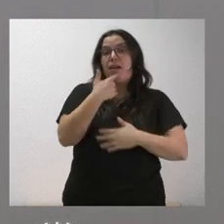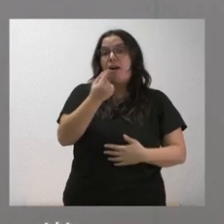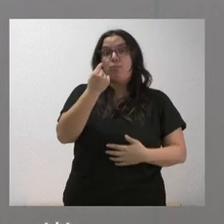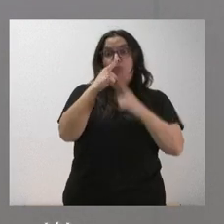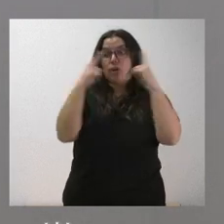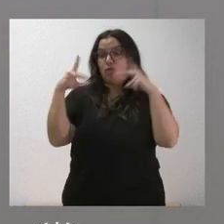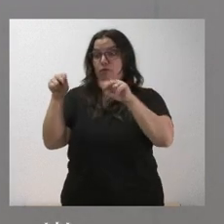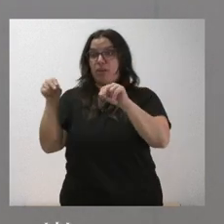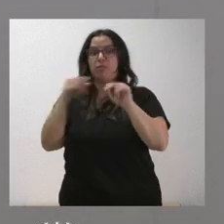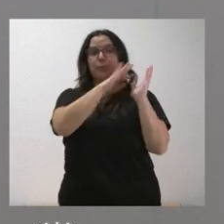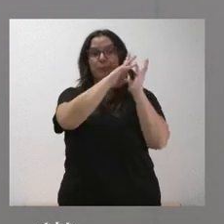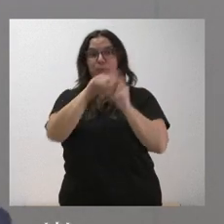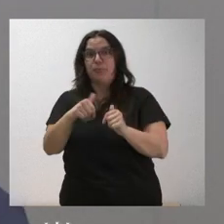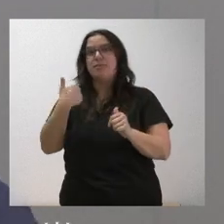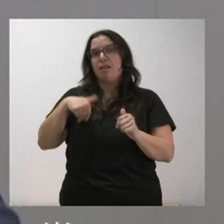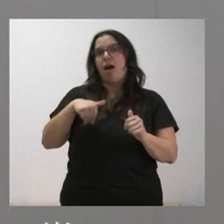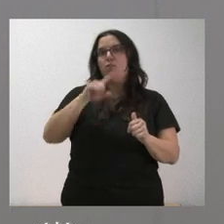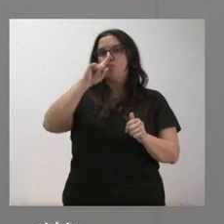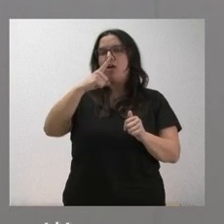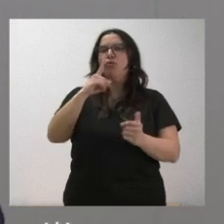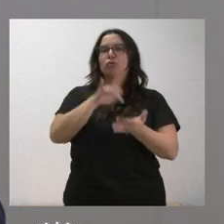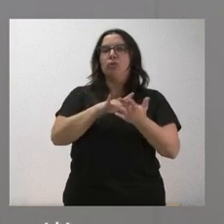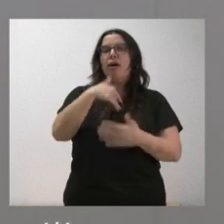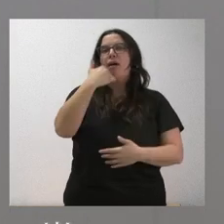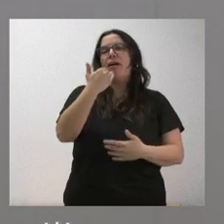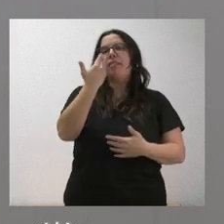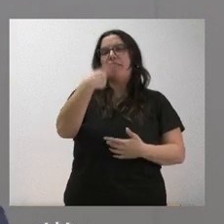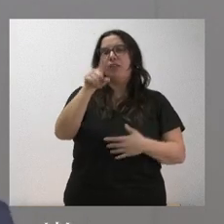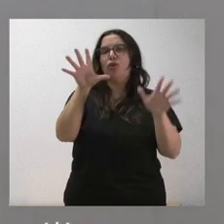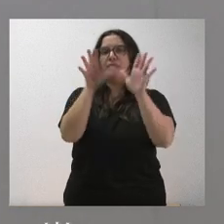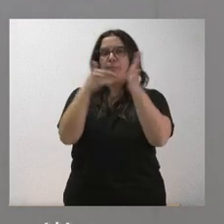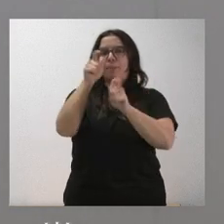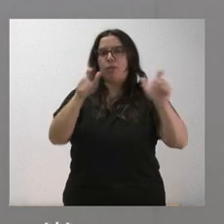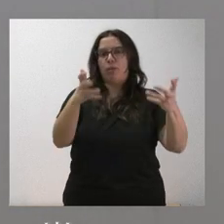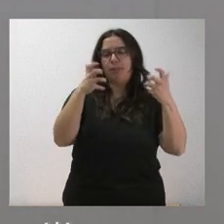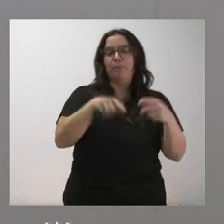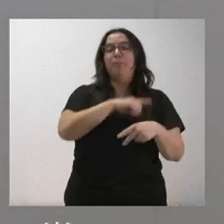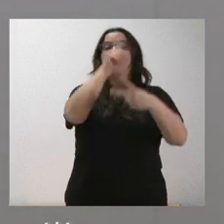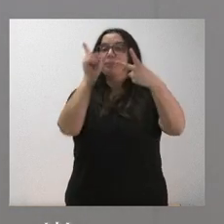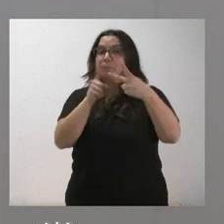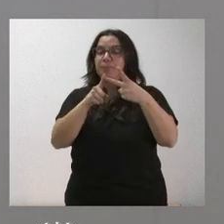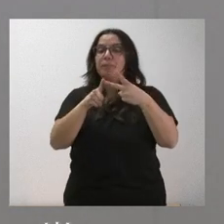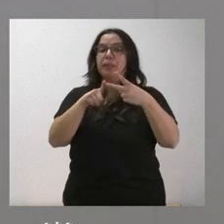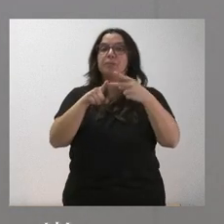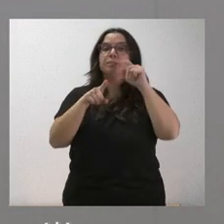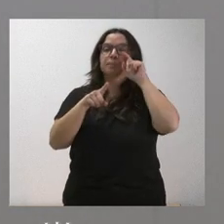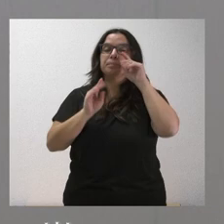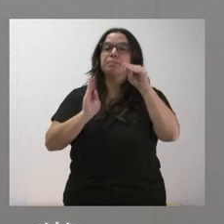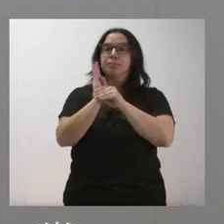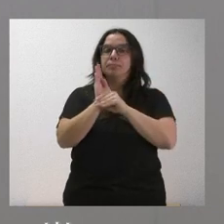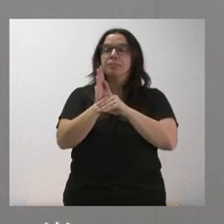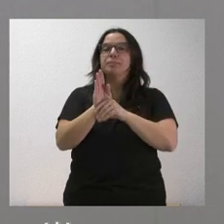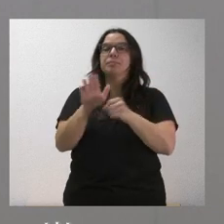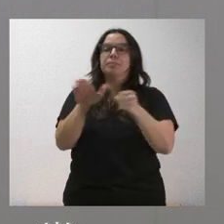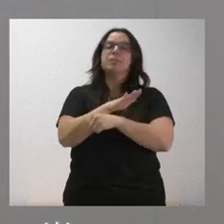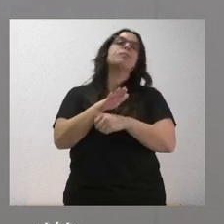año les puedo confirmar que en este primer ejercicio son 110,000 los usuarios Y en segundo lugar para financiar